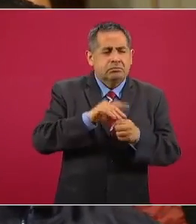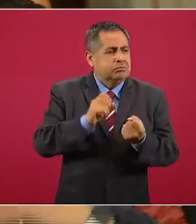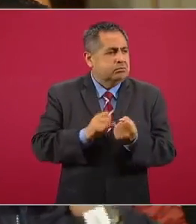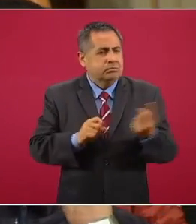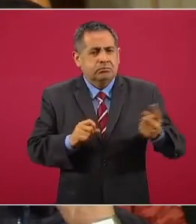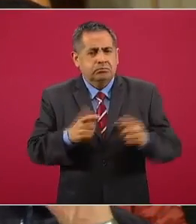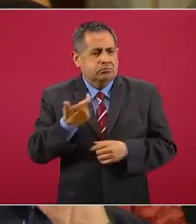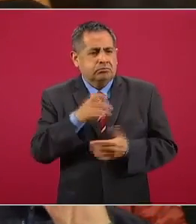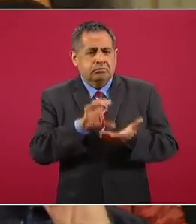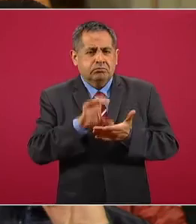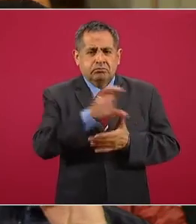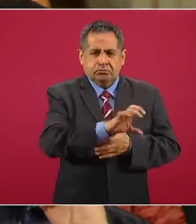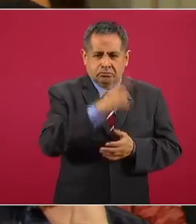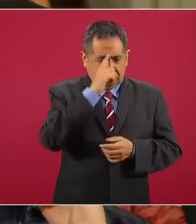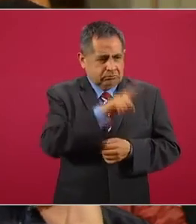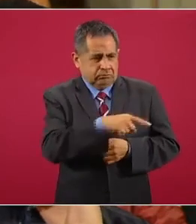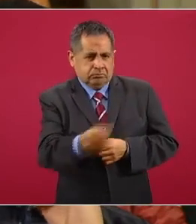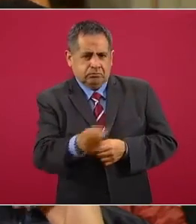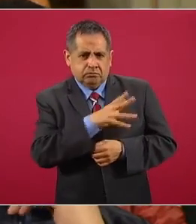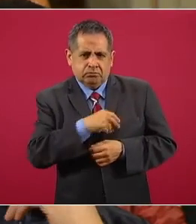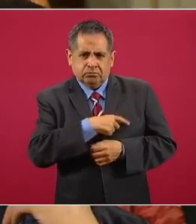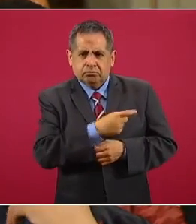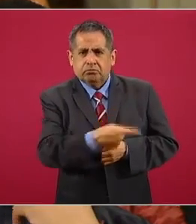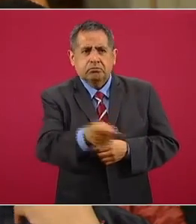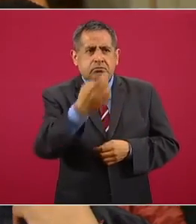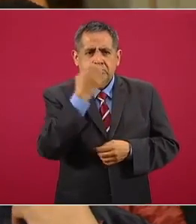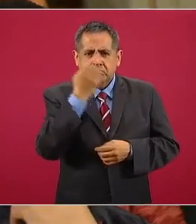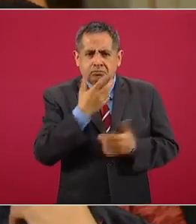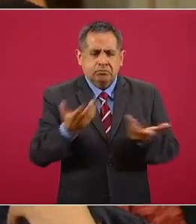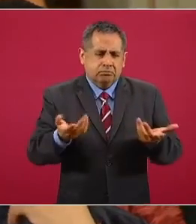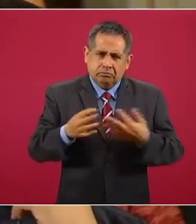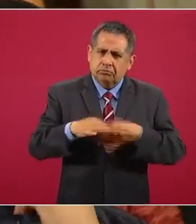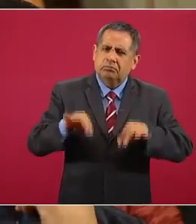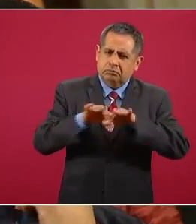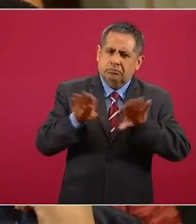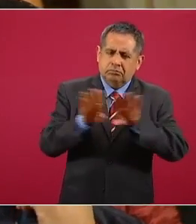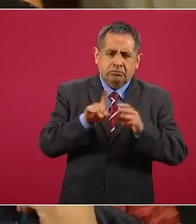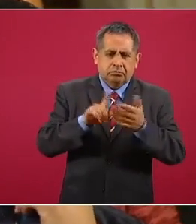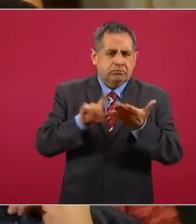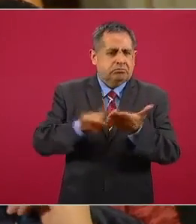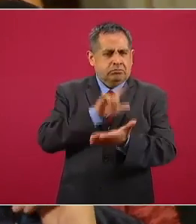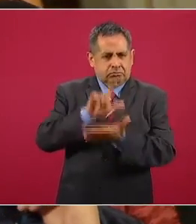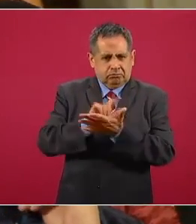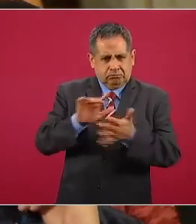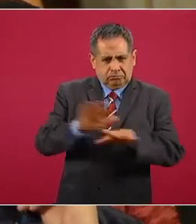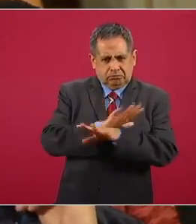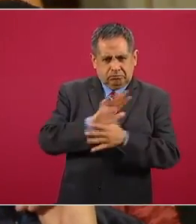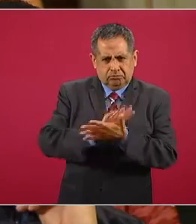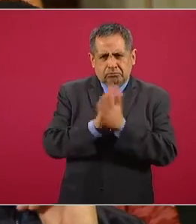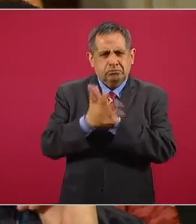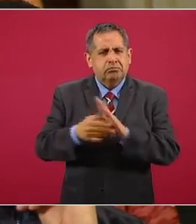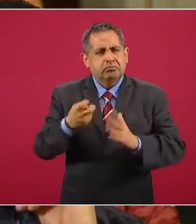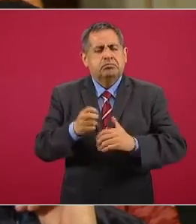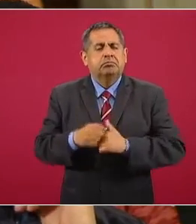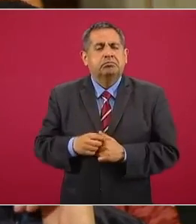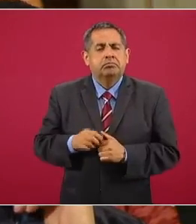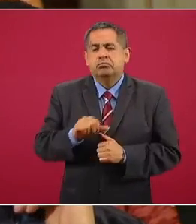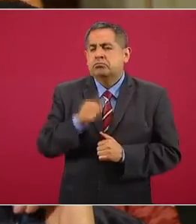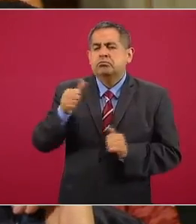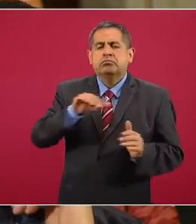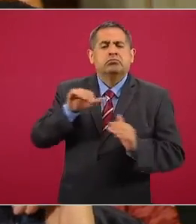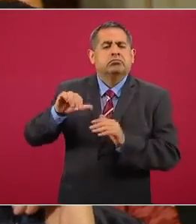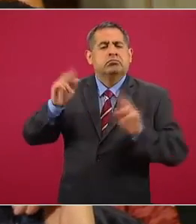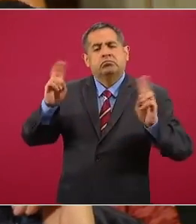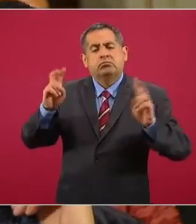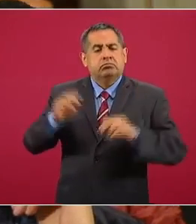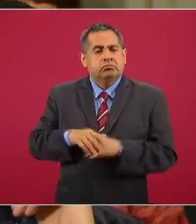les da dinero para las colegiaturas de sus hijos. Entonces sería importante que en esa reforma que se haga también se revise eso. Y en otro tema,